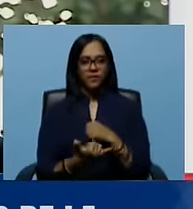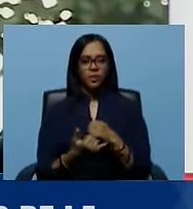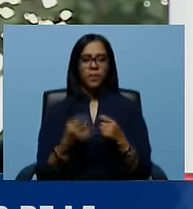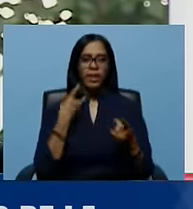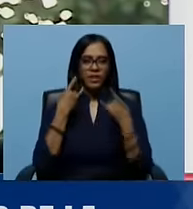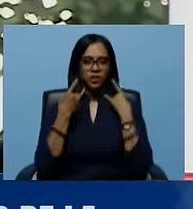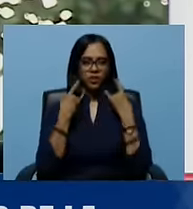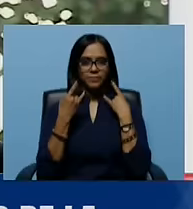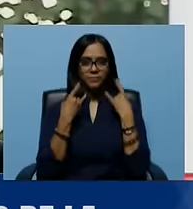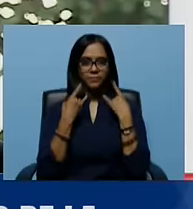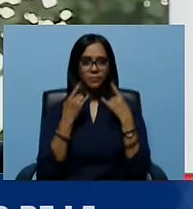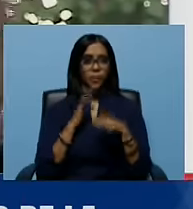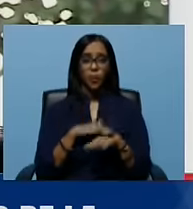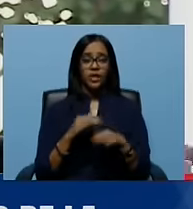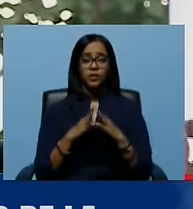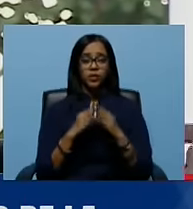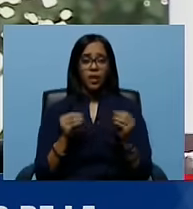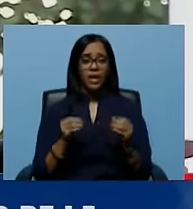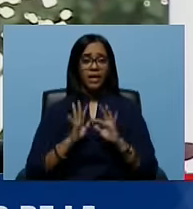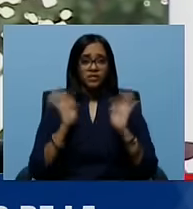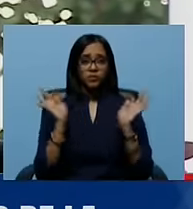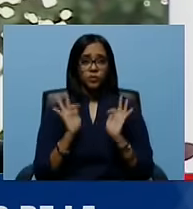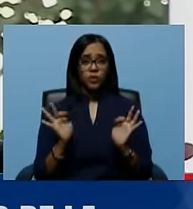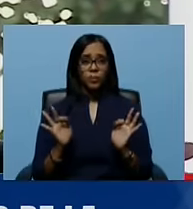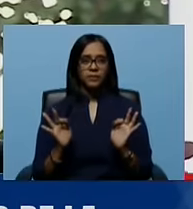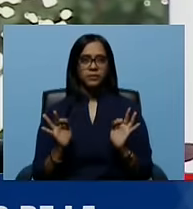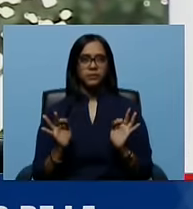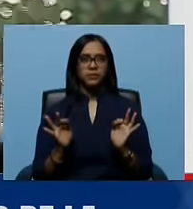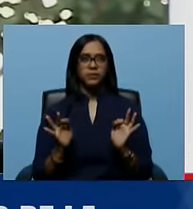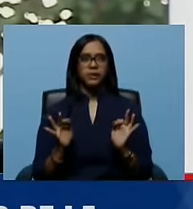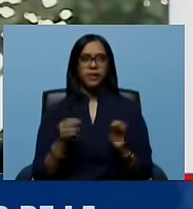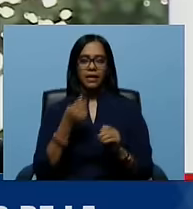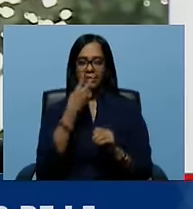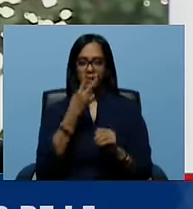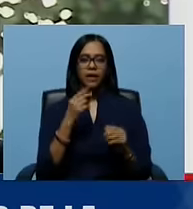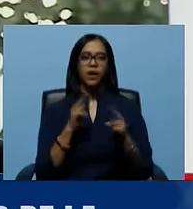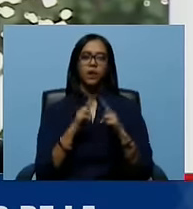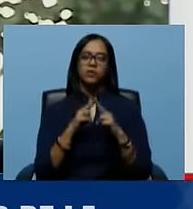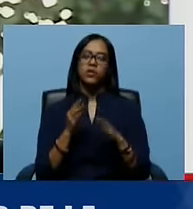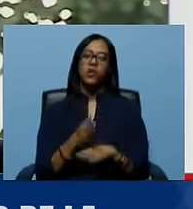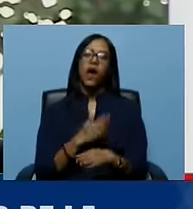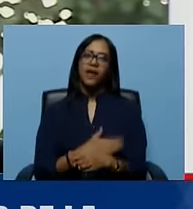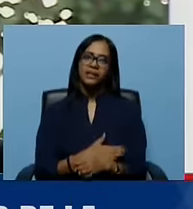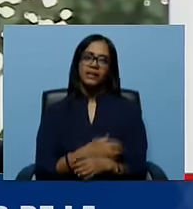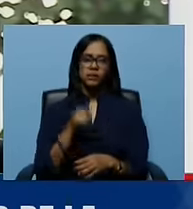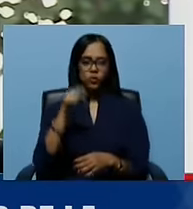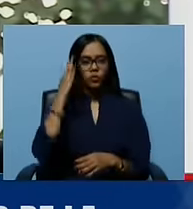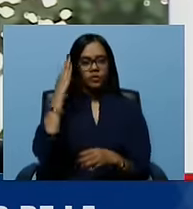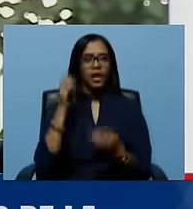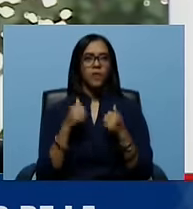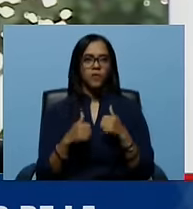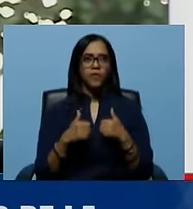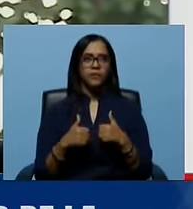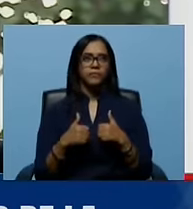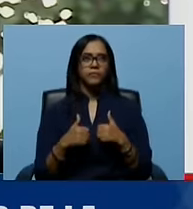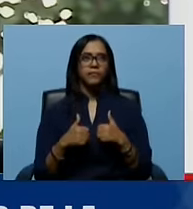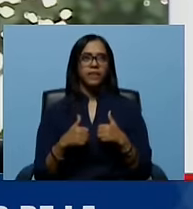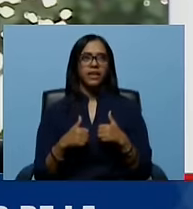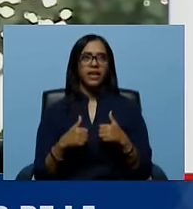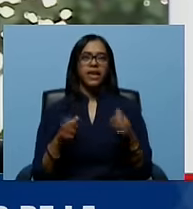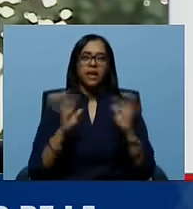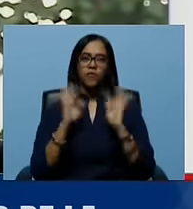acción. Porque todas las metodologías que se habían conocido antes, Héctor, tú lo sabes muy bien,